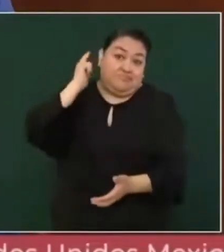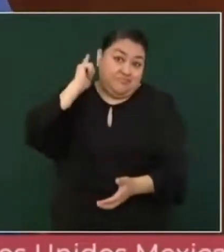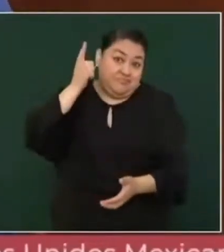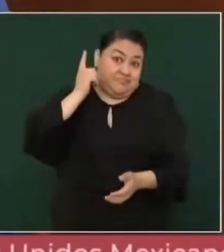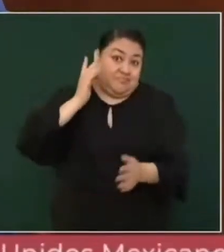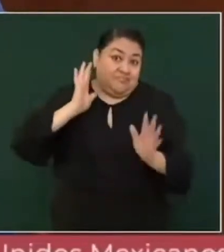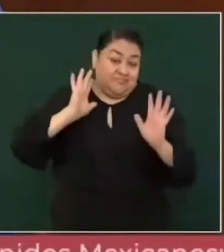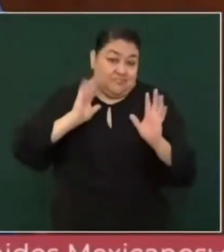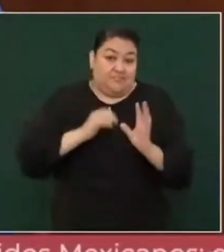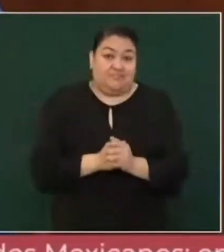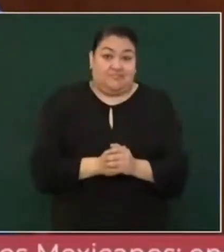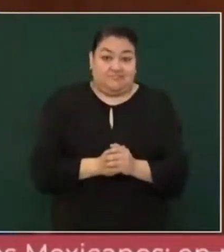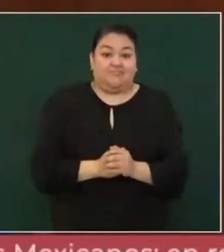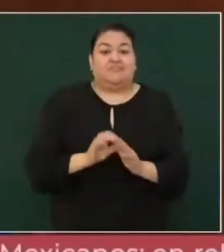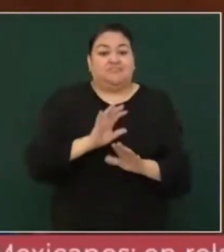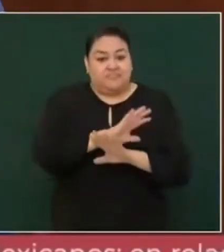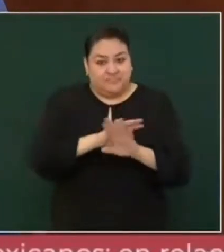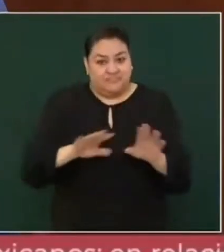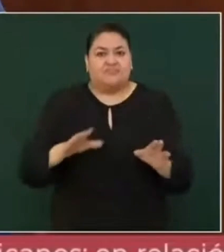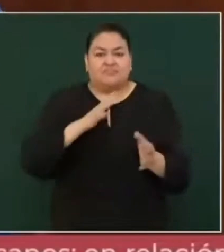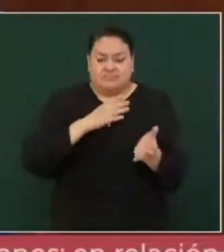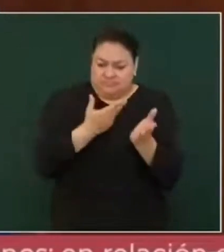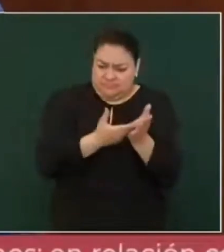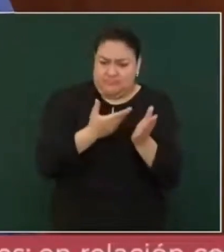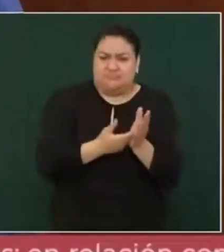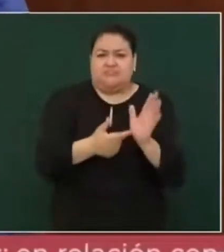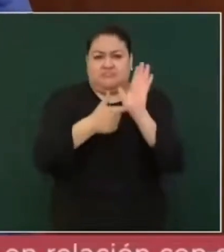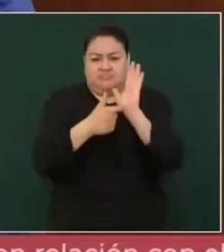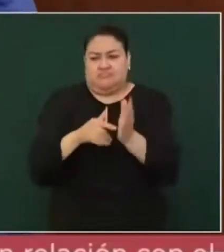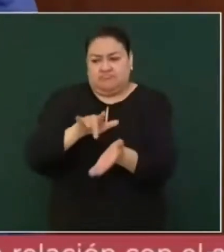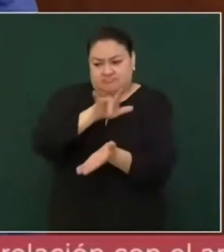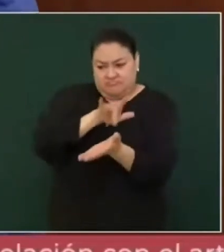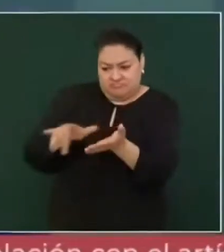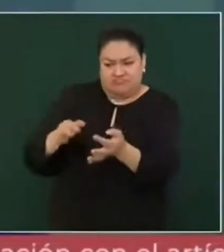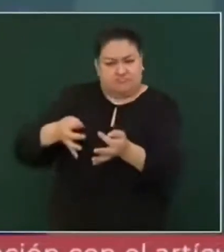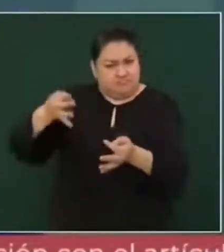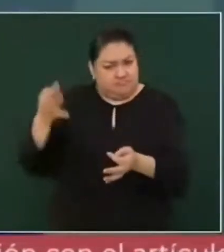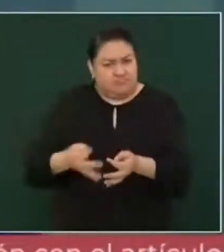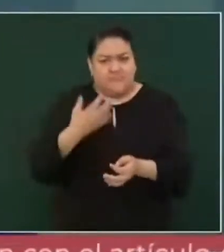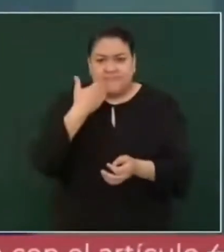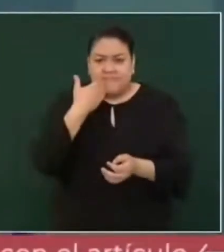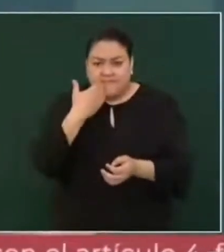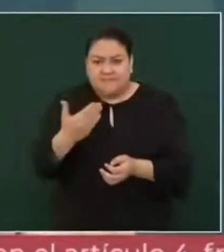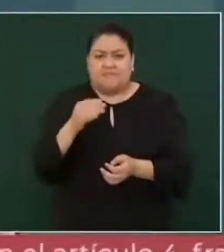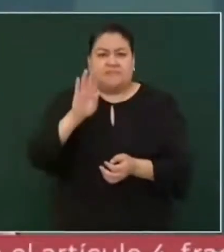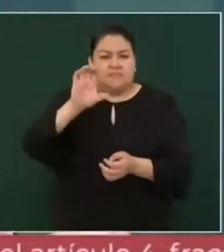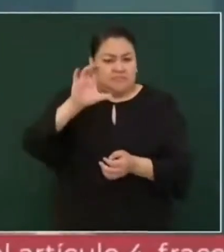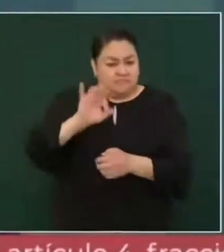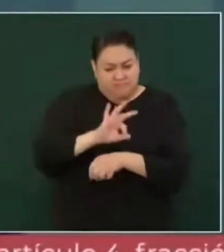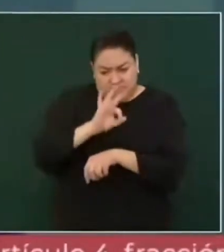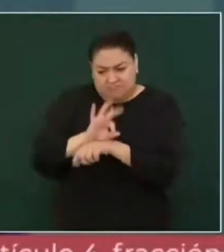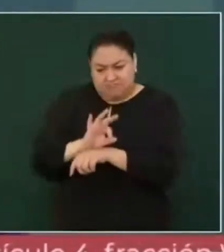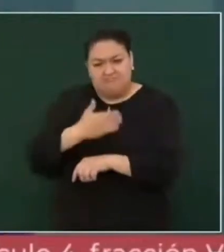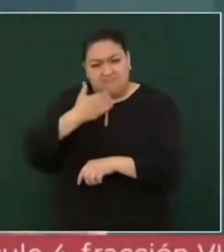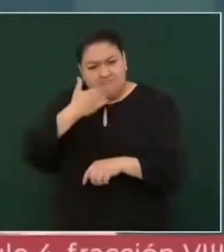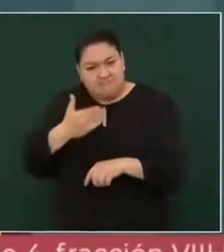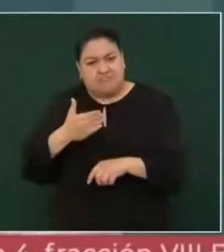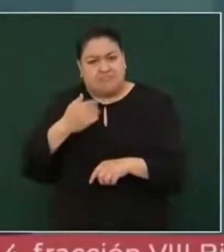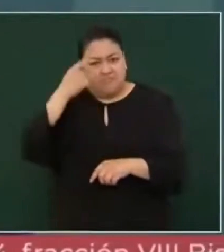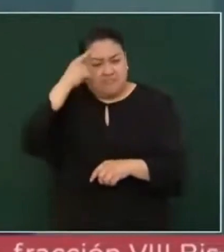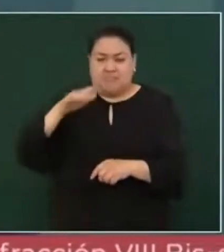Y ya tenemos evaluaciones de que funciona. Y eso